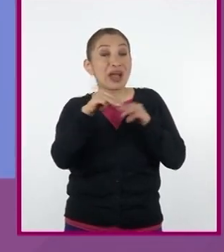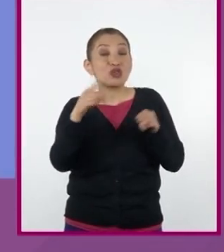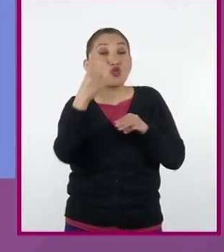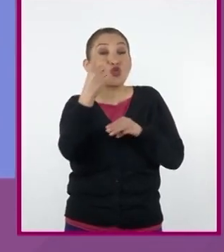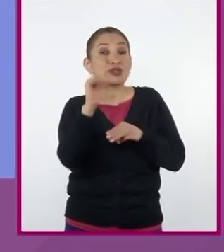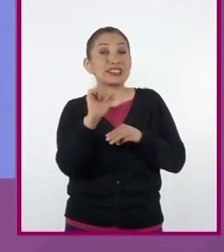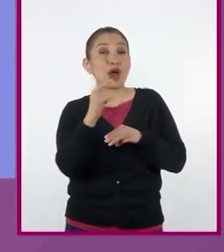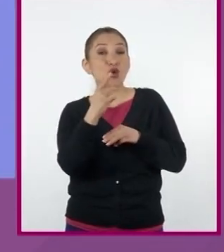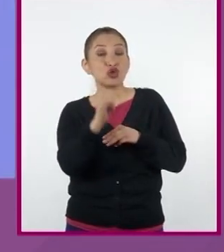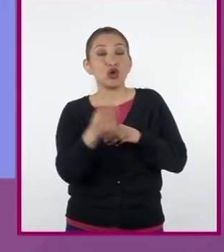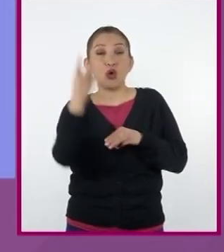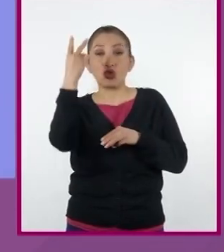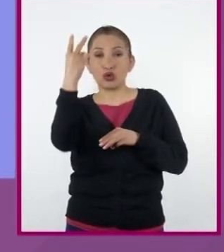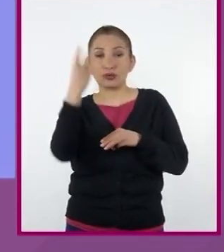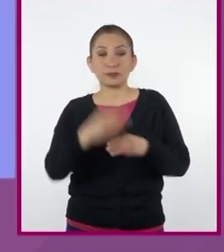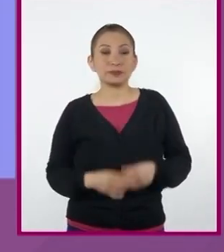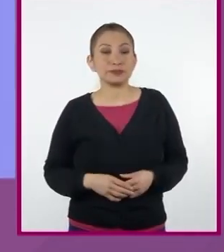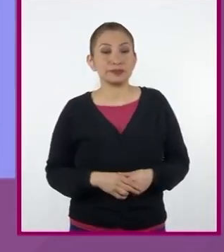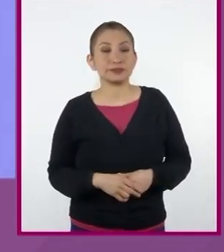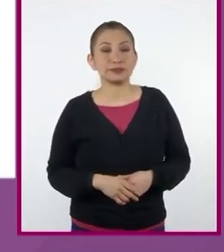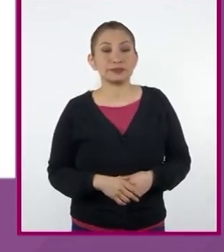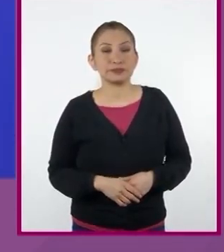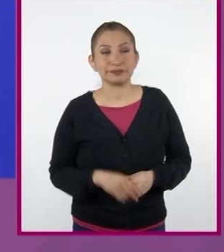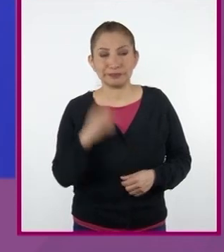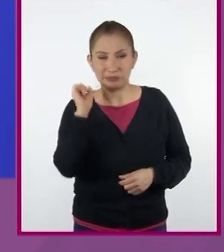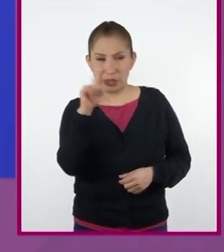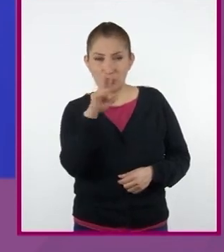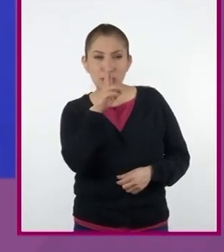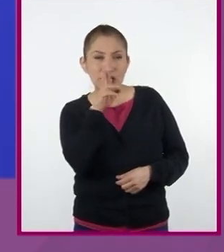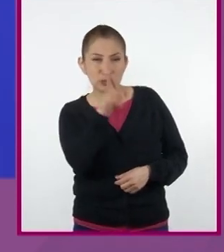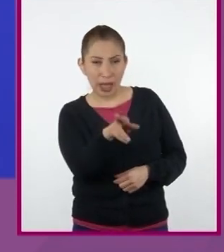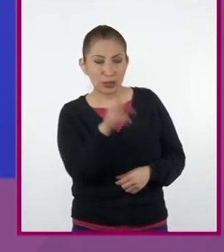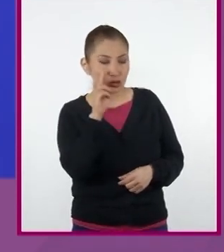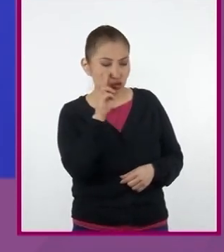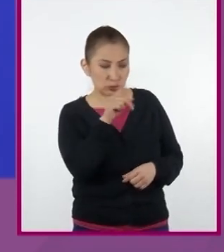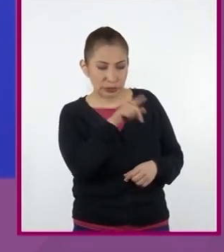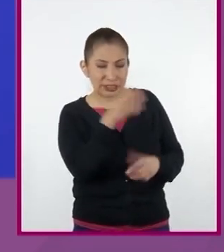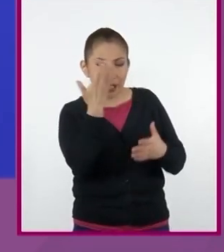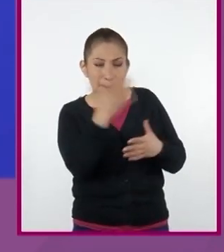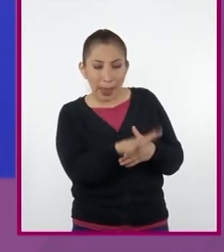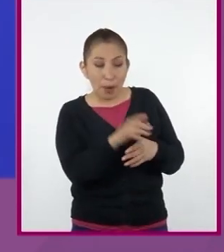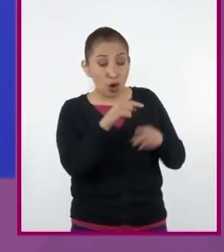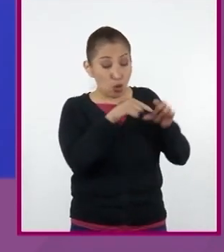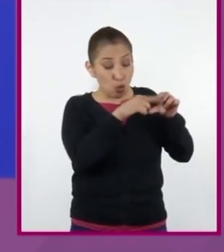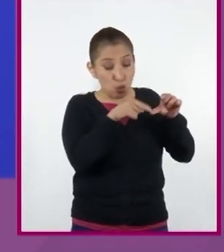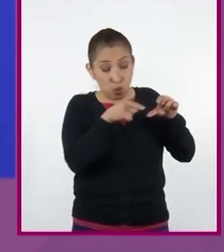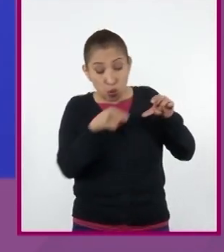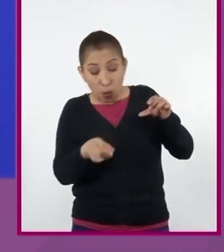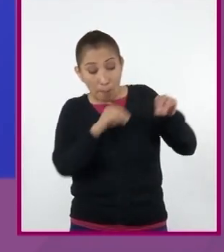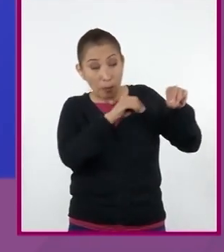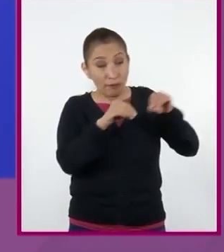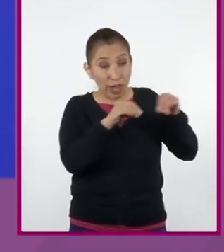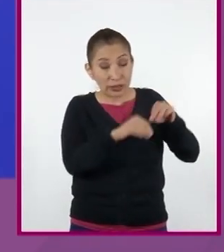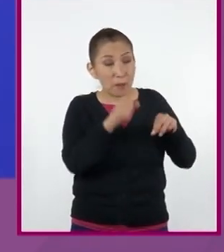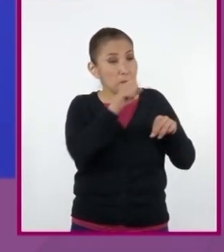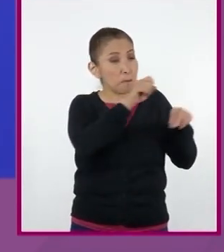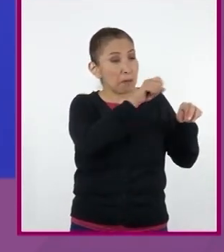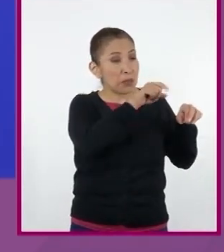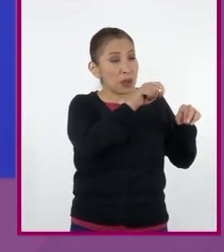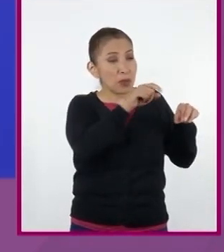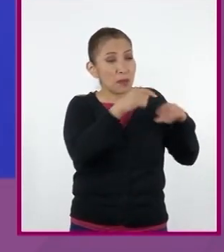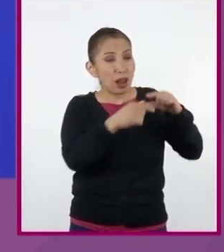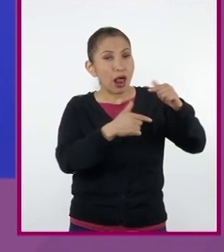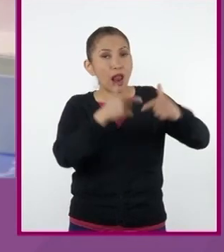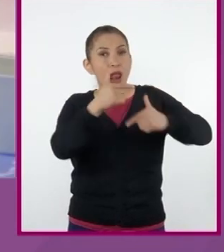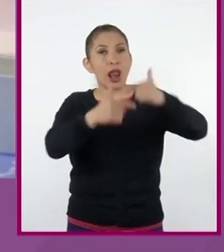por segundo al cuadrado. Con base en los resultados obtenidos, sabemos que el balín tuvo un movimiento uniformemente